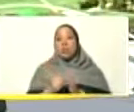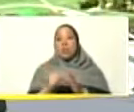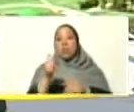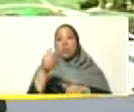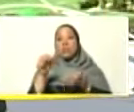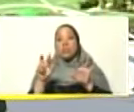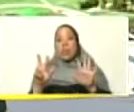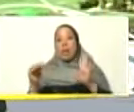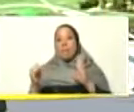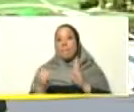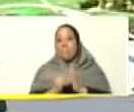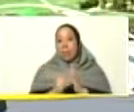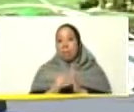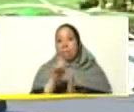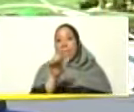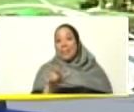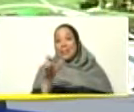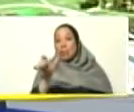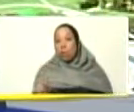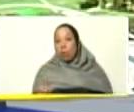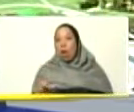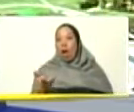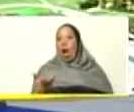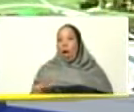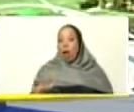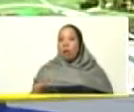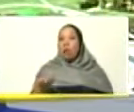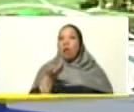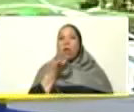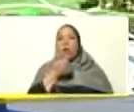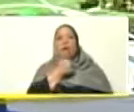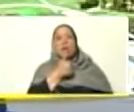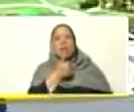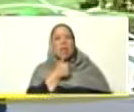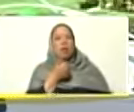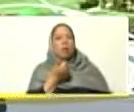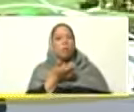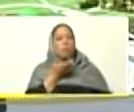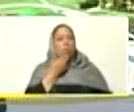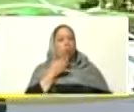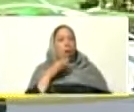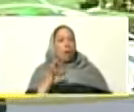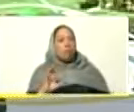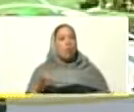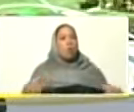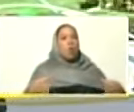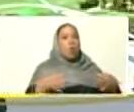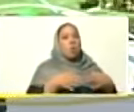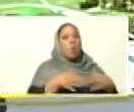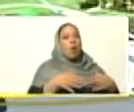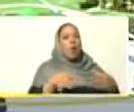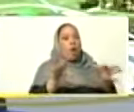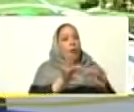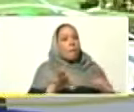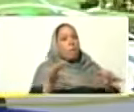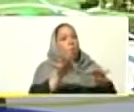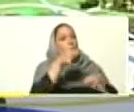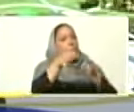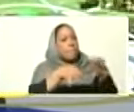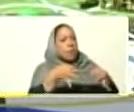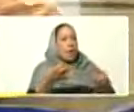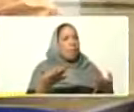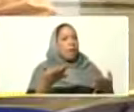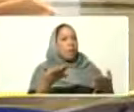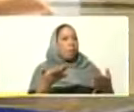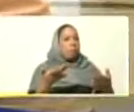conformaron, ¿quiénes conformaron cada bricomil? Por ejemplo, en una escuela o en un liceo. Écheme un cuento para ver cómo es bueno, la cosa. Bueno, ya le voy a echar el